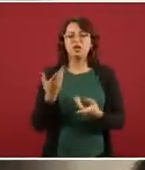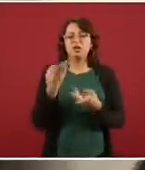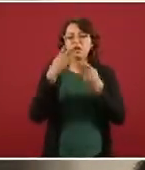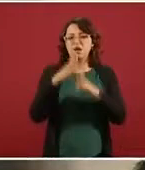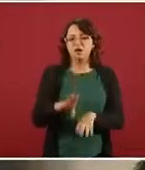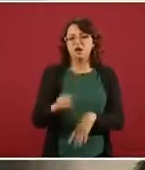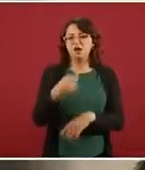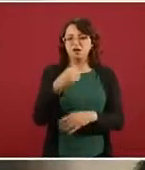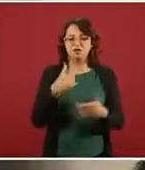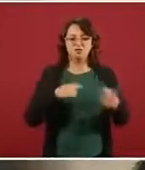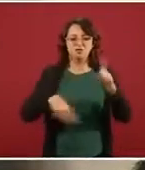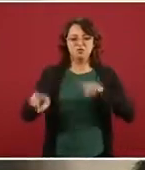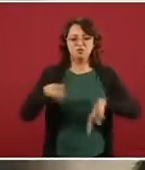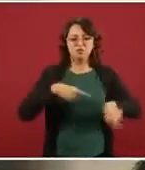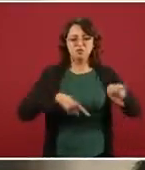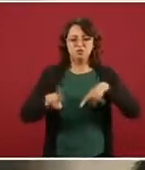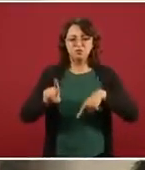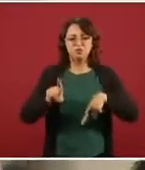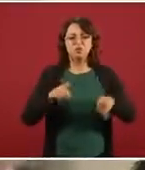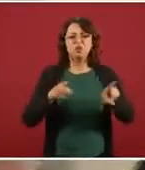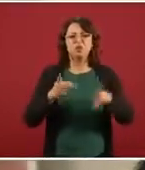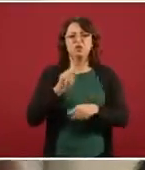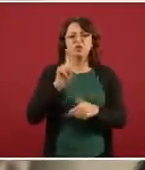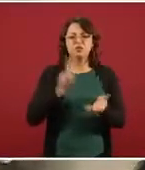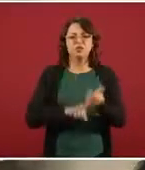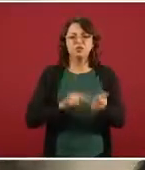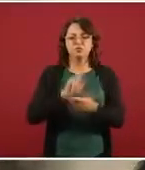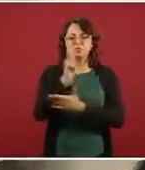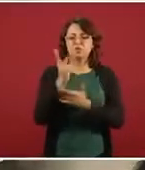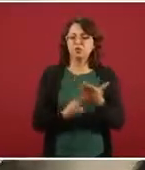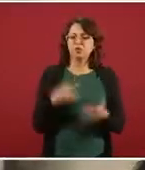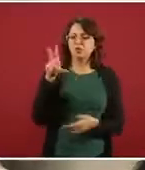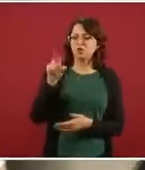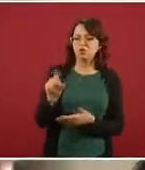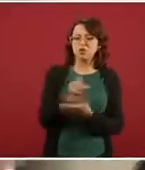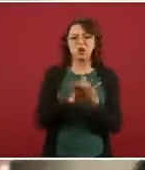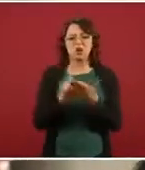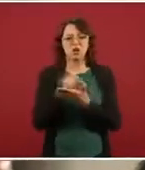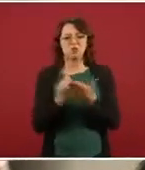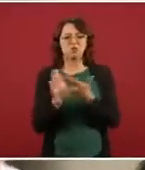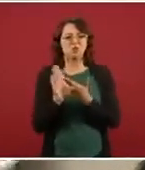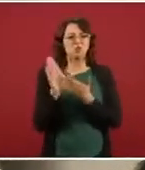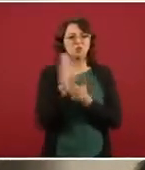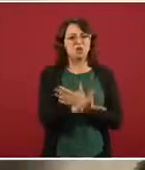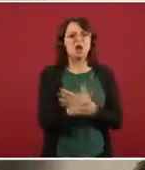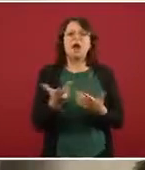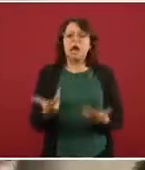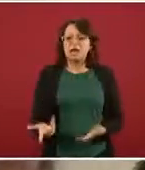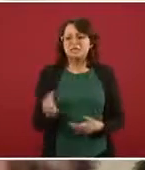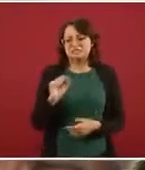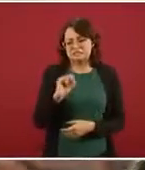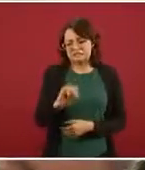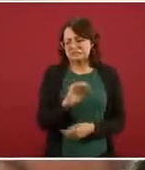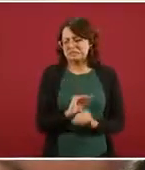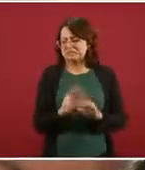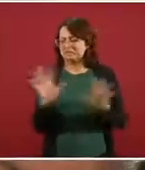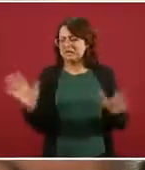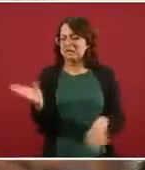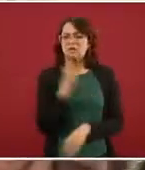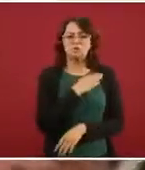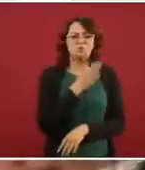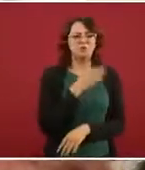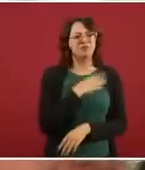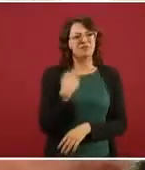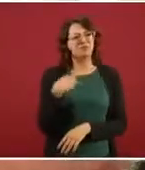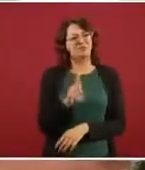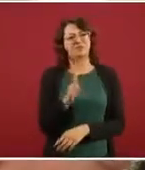su programa de Dino a las drogas. Esto es muy bueno, obviamente, pero son cuentas